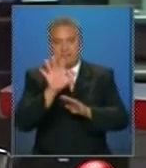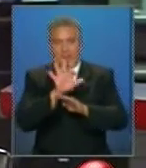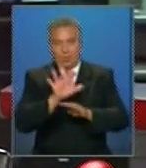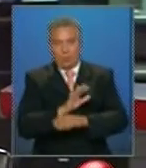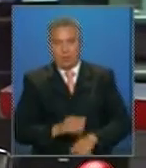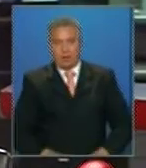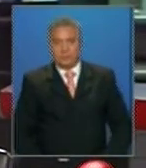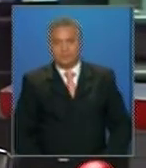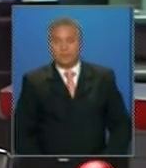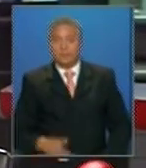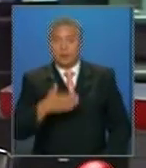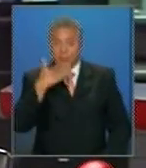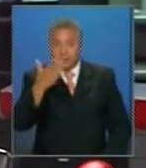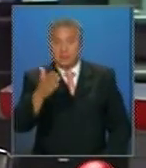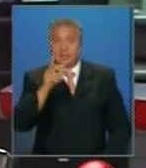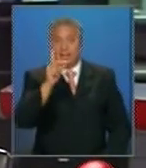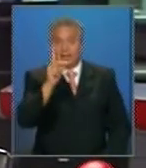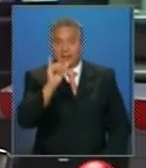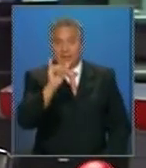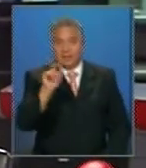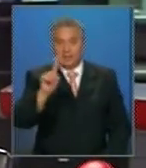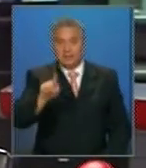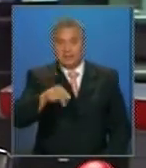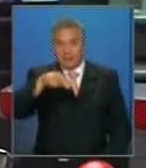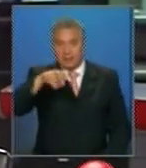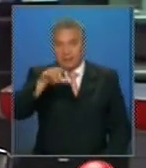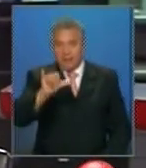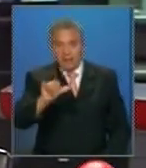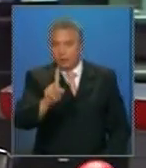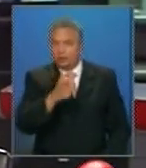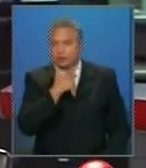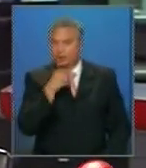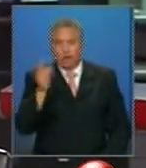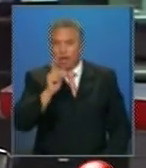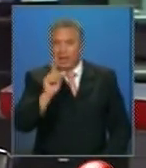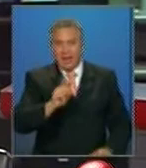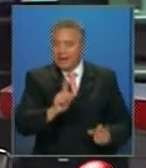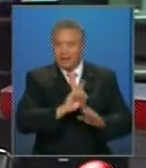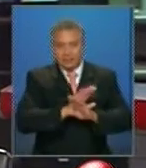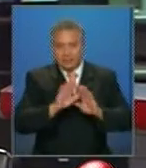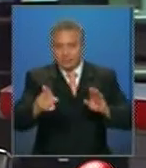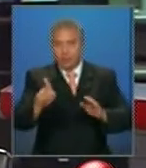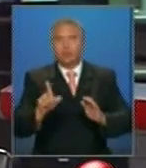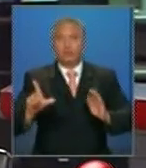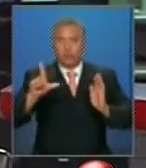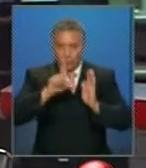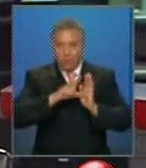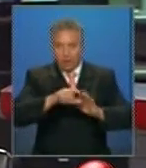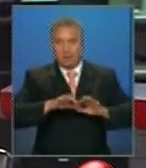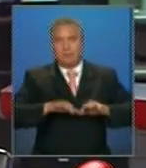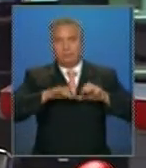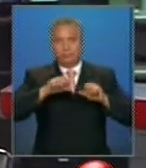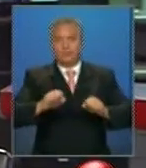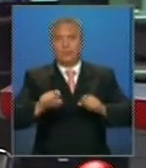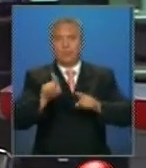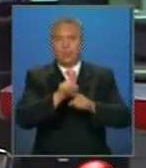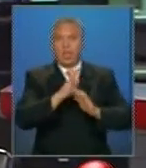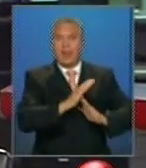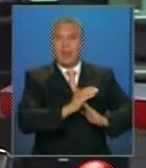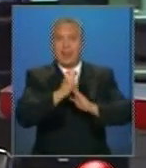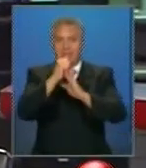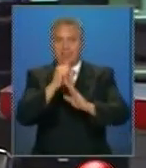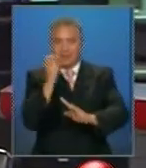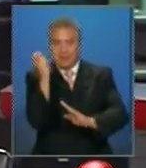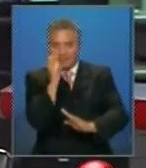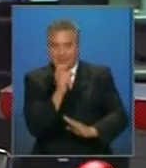Bueno, y los estudios Disney no quieren por ningún motivo perder ni un centímetro del lugar que se han ganado como los líderes de la animación.